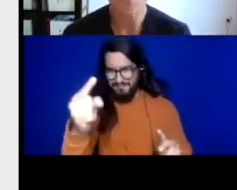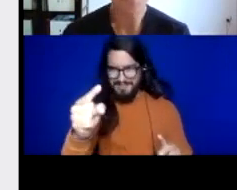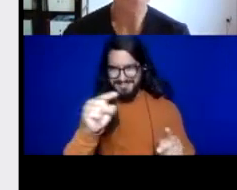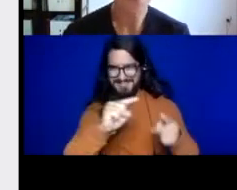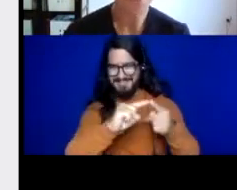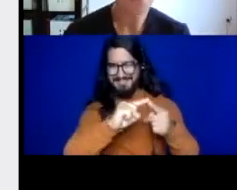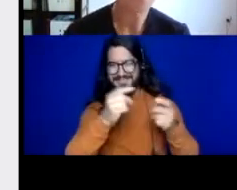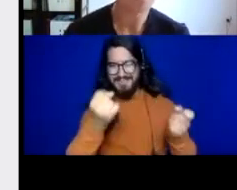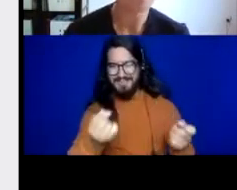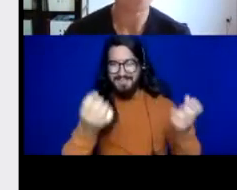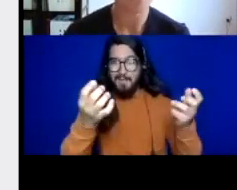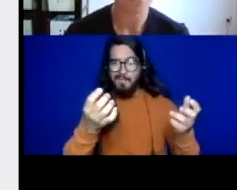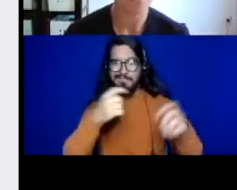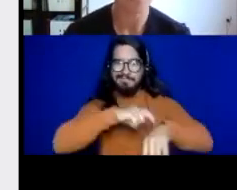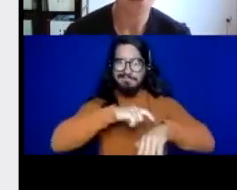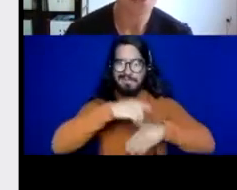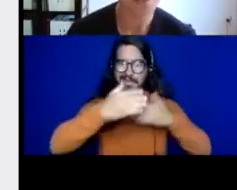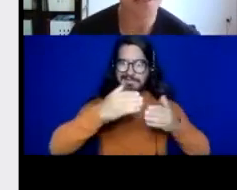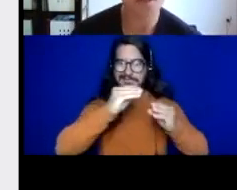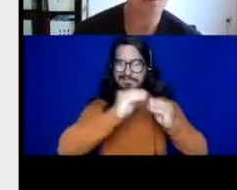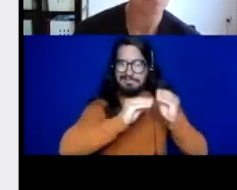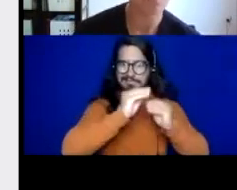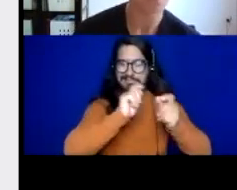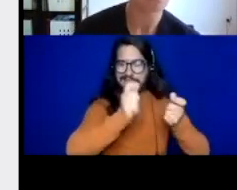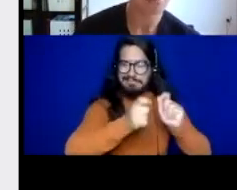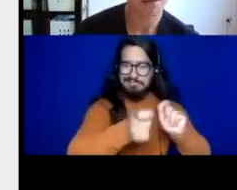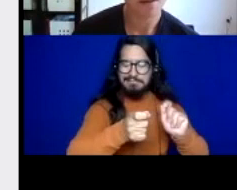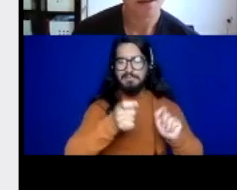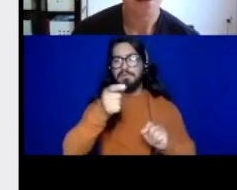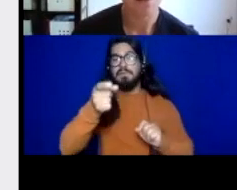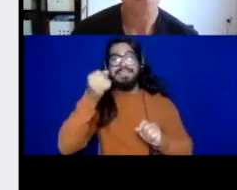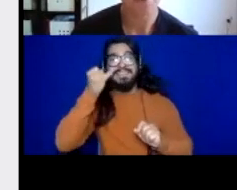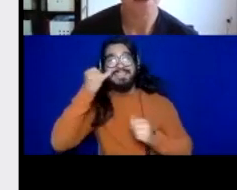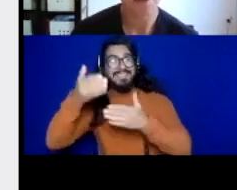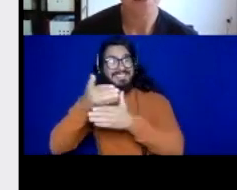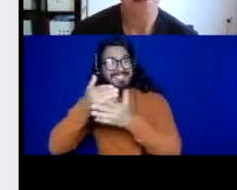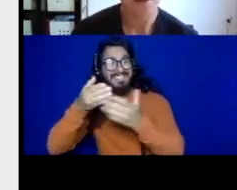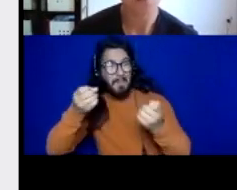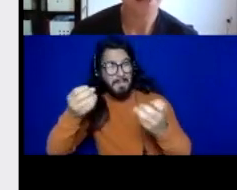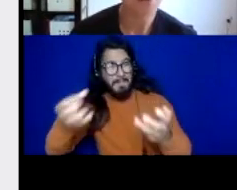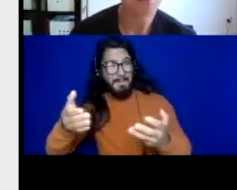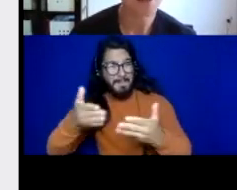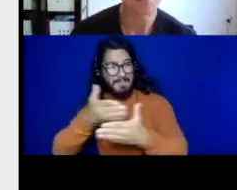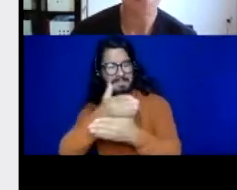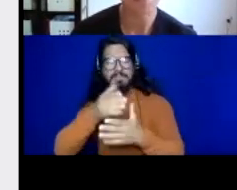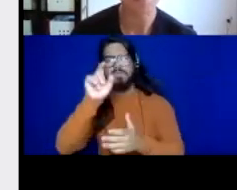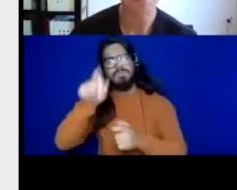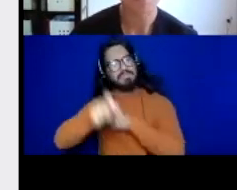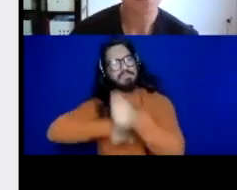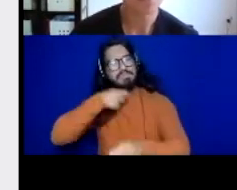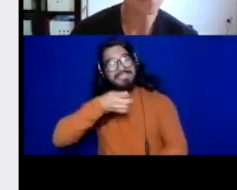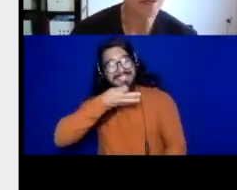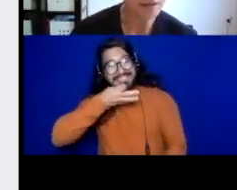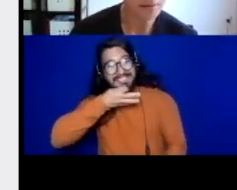debemos cambiar las contraseñas? Para cualquier cosa que se haya compartido, deben cambiarlo en cuanto puedan. Y